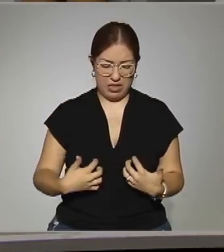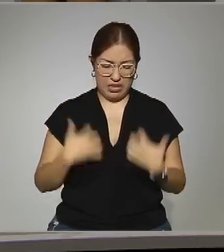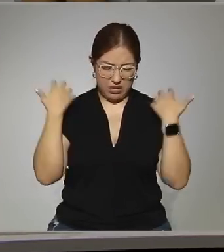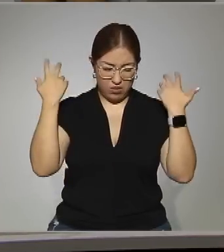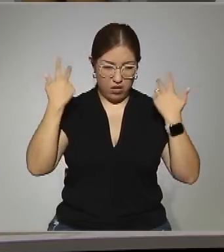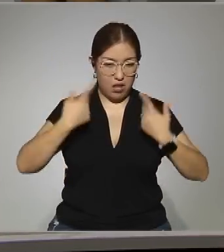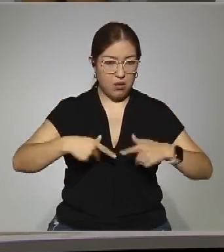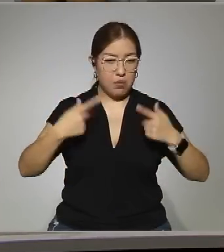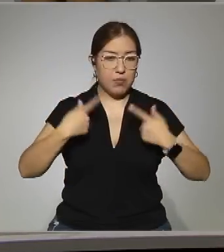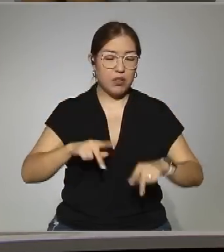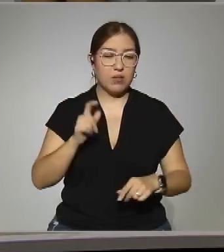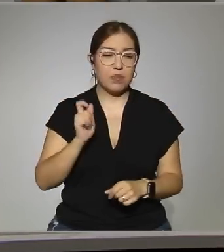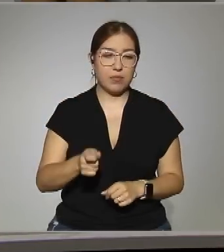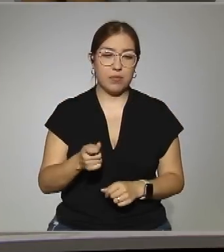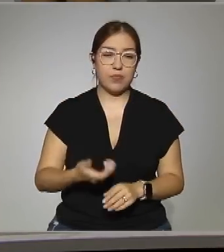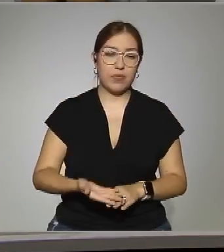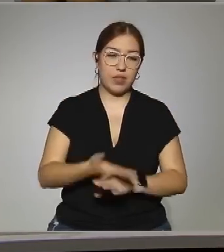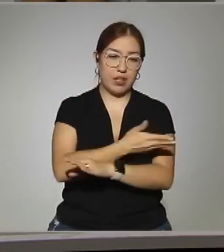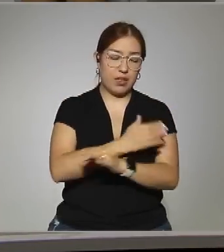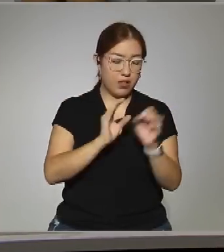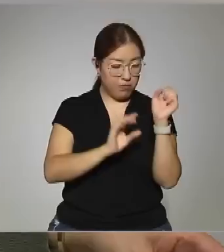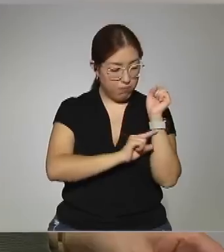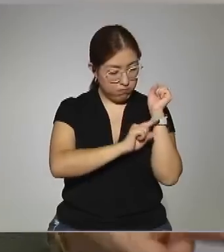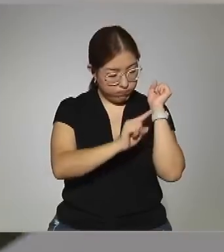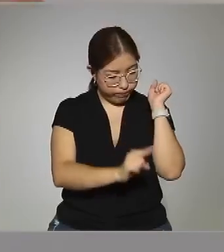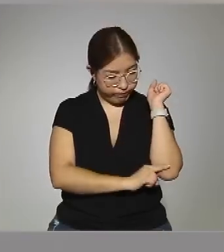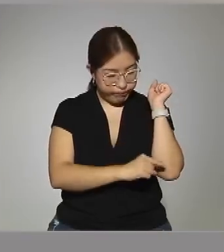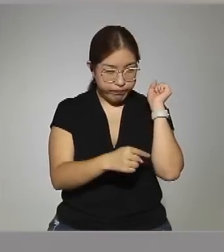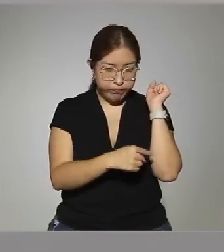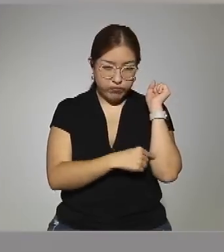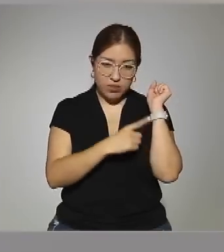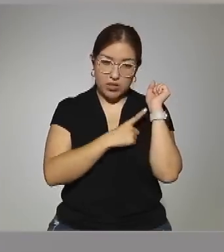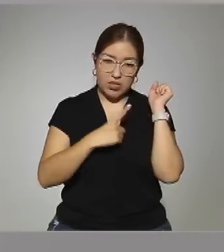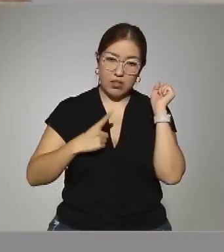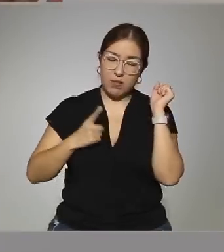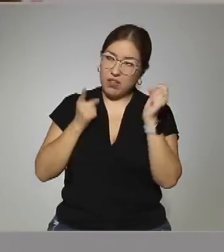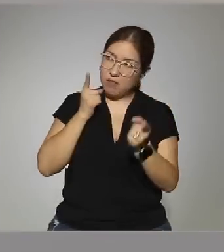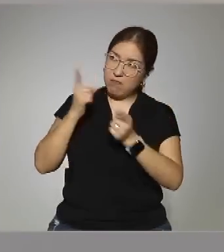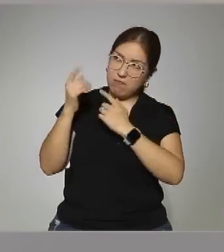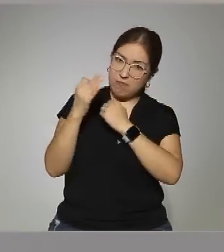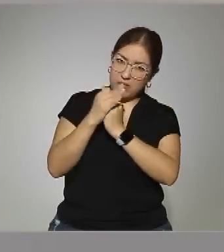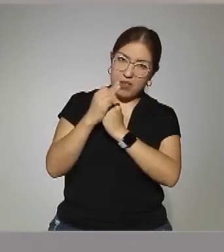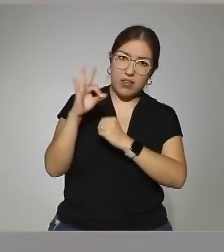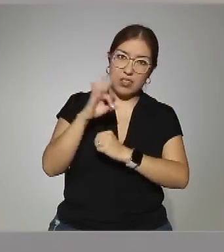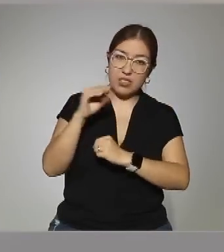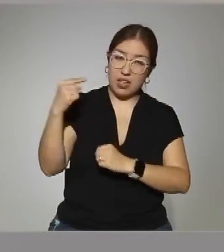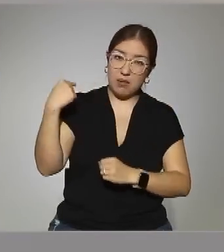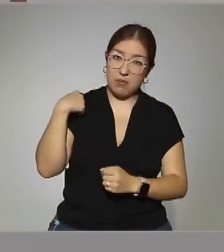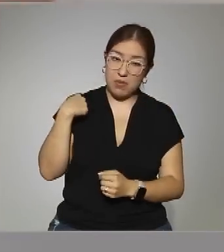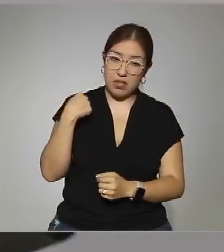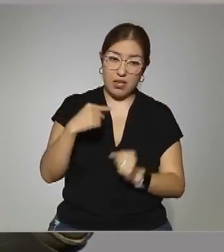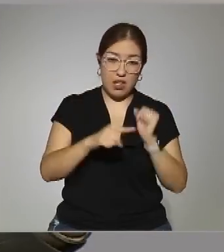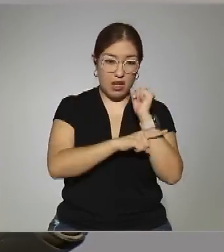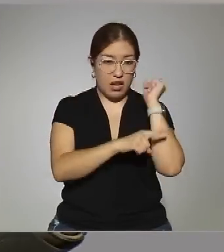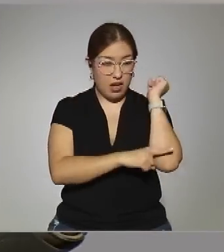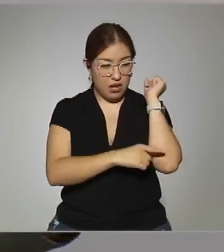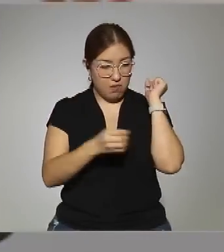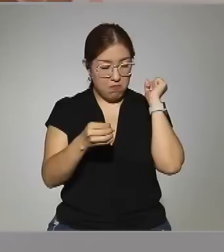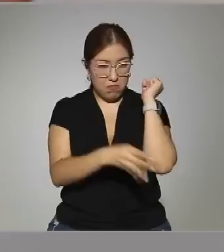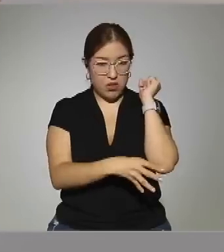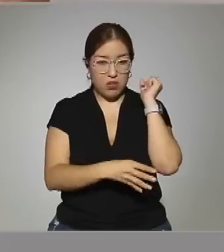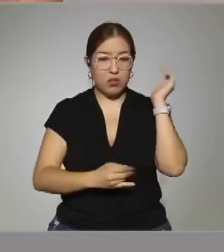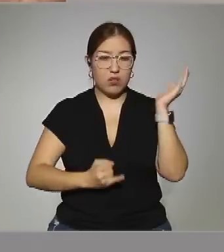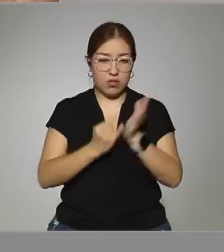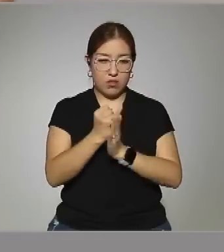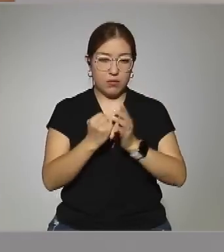es porque desde el vientre materno tuvimos que defendernos de una posible decisión de aborto. ¿No? Entonces,